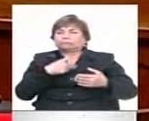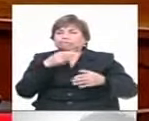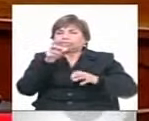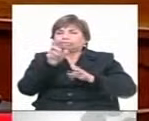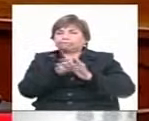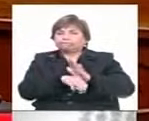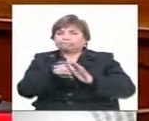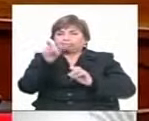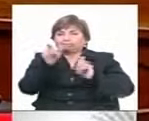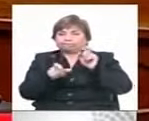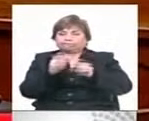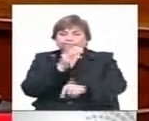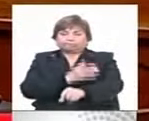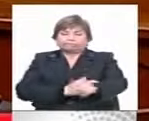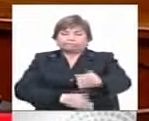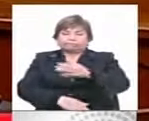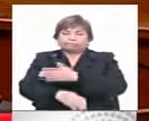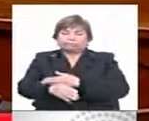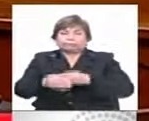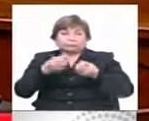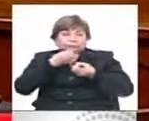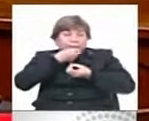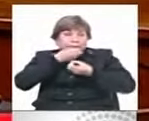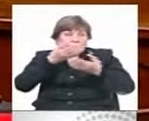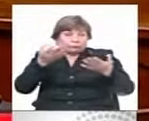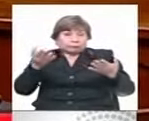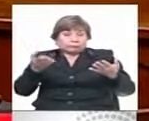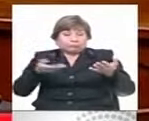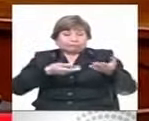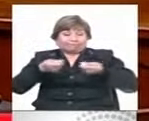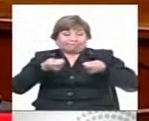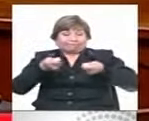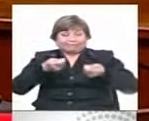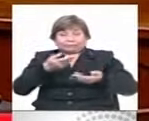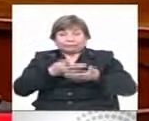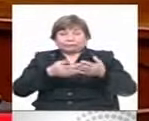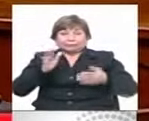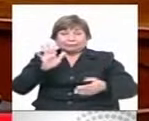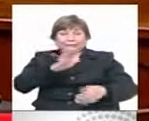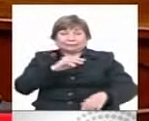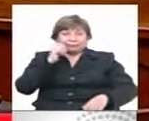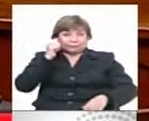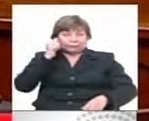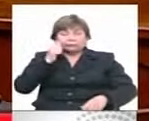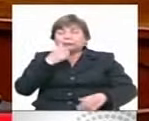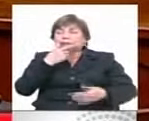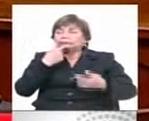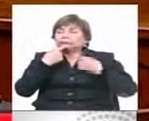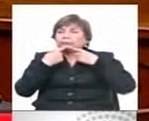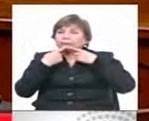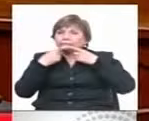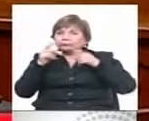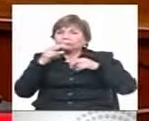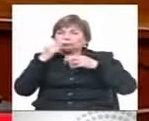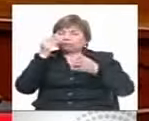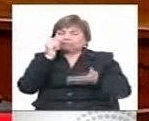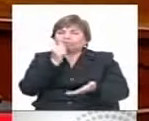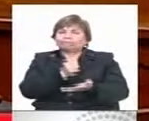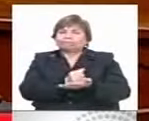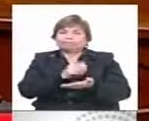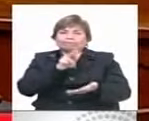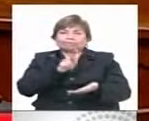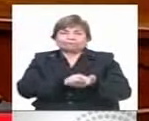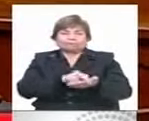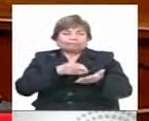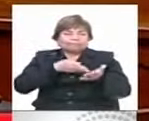personas con discapacidad y promover el pleno ejercicio de sus derechos, anunciamos que aprobaremos un